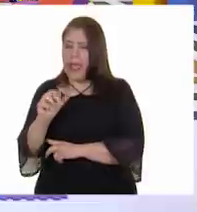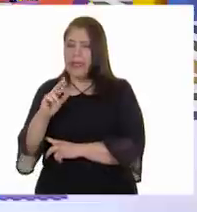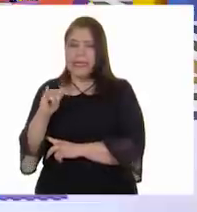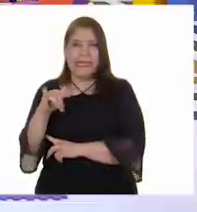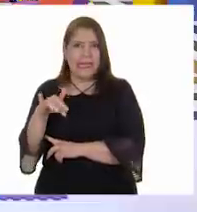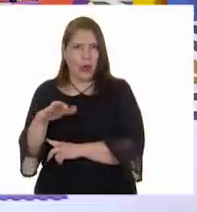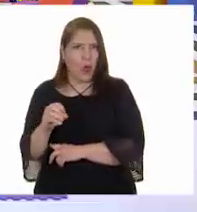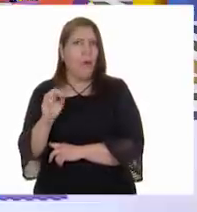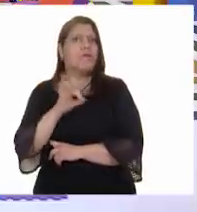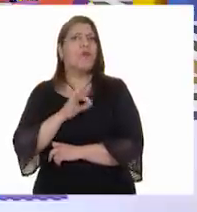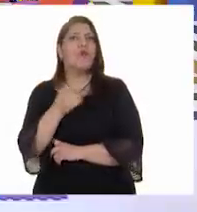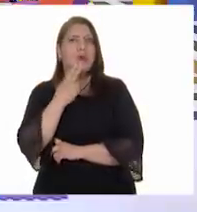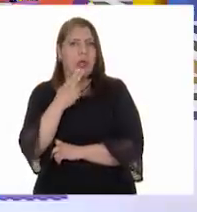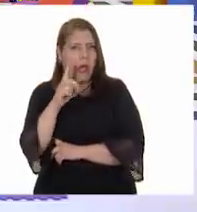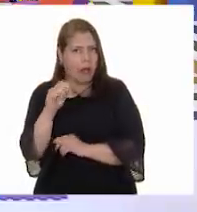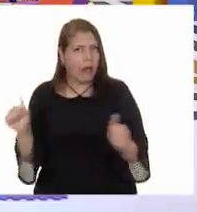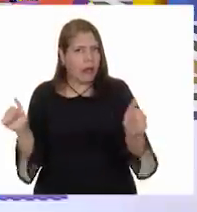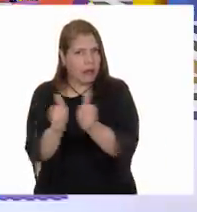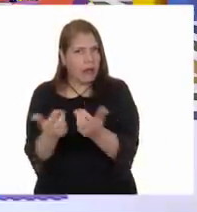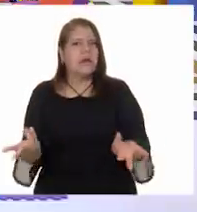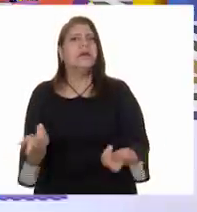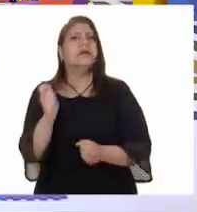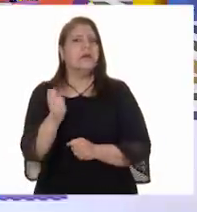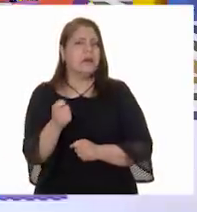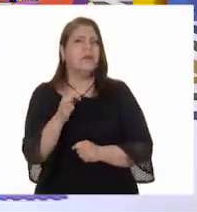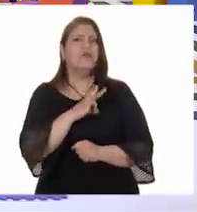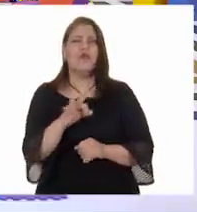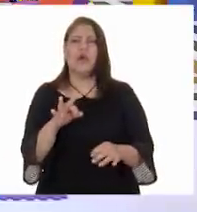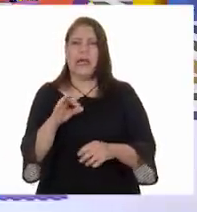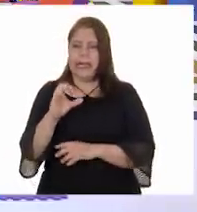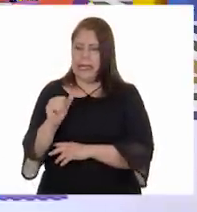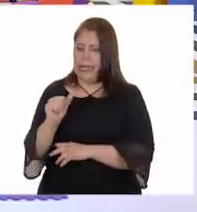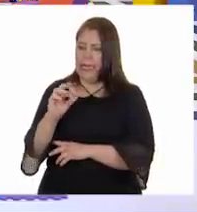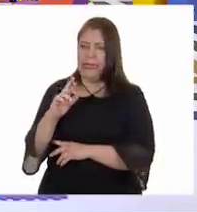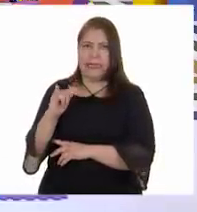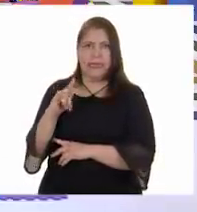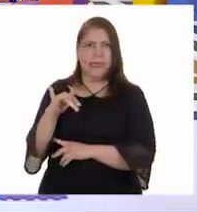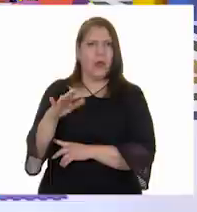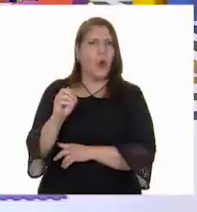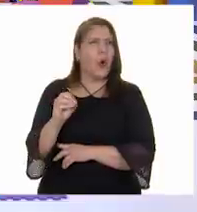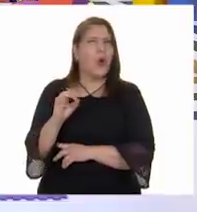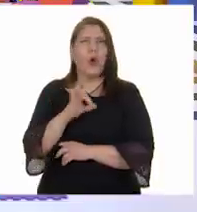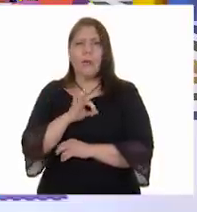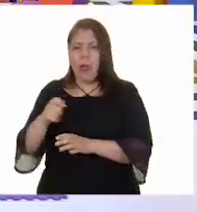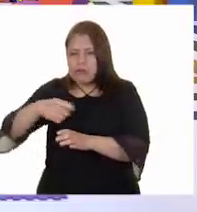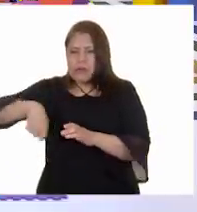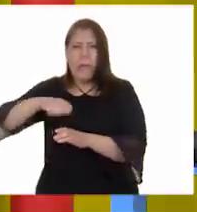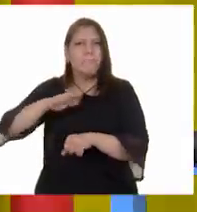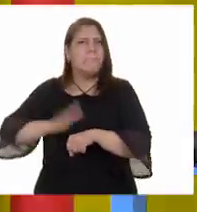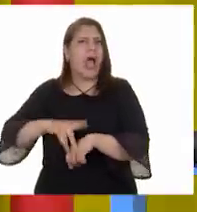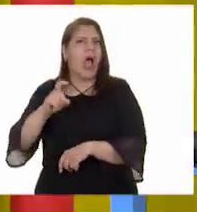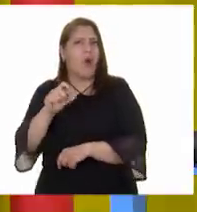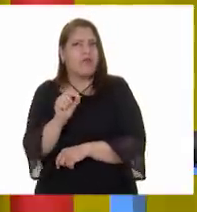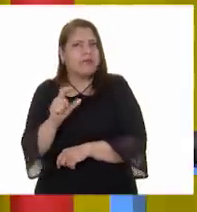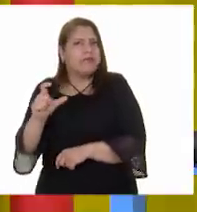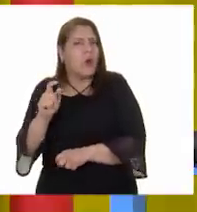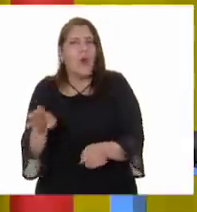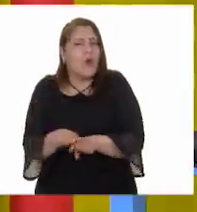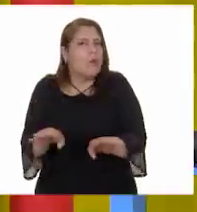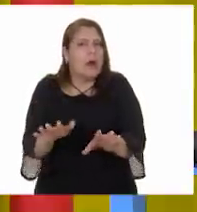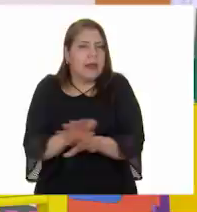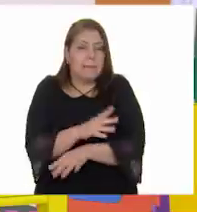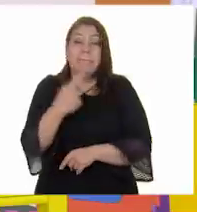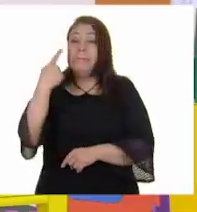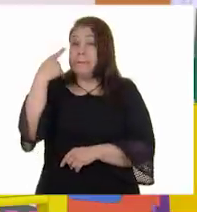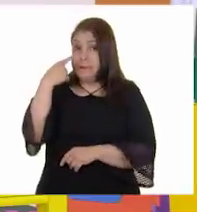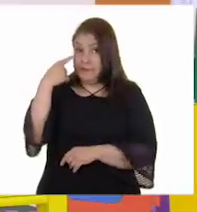agua. ¿Cómo se podría hacer? ¿Cómo cambia el acrílico con una proporción de agua mayor? Sería interesante ver eso. El